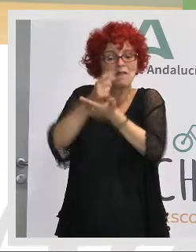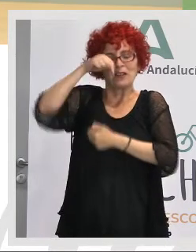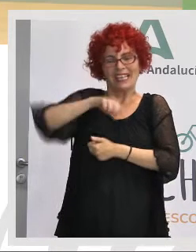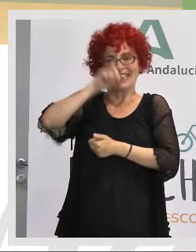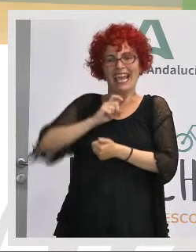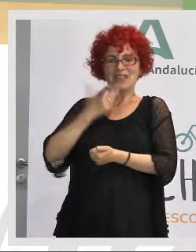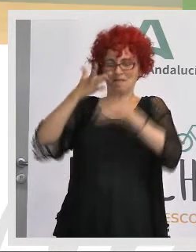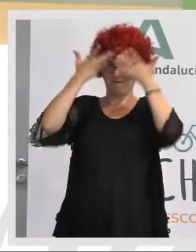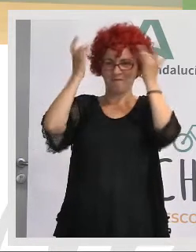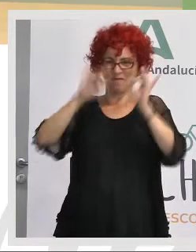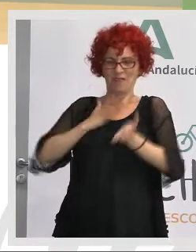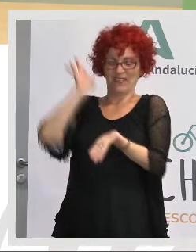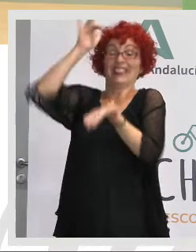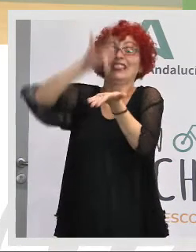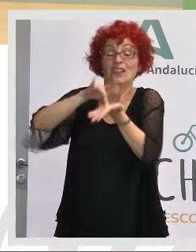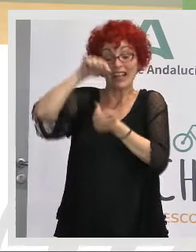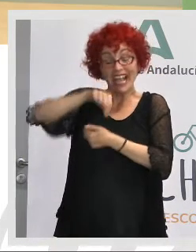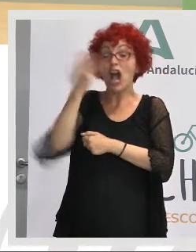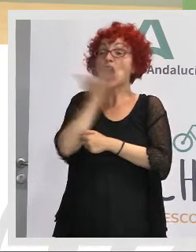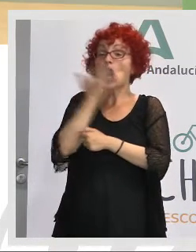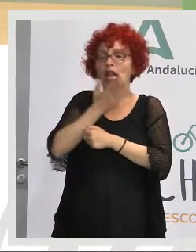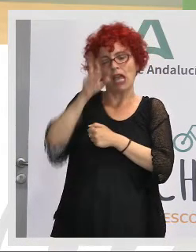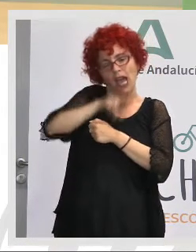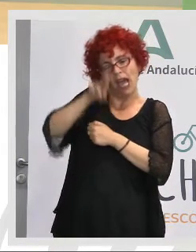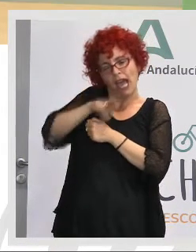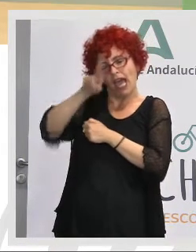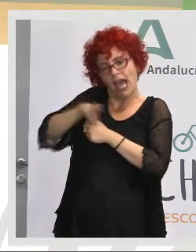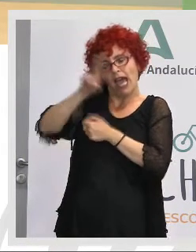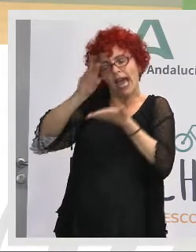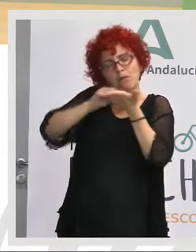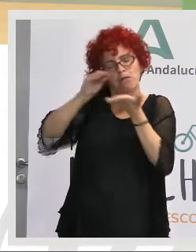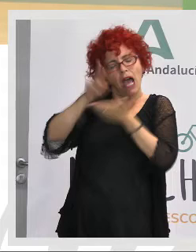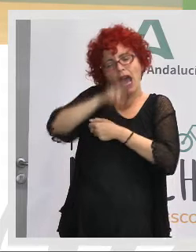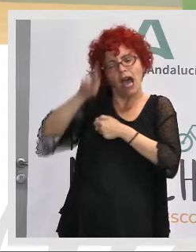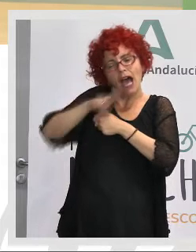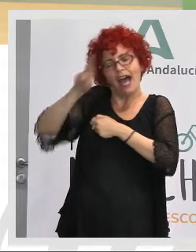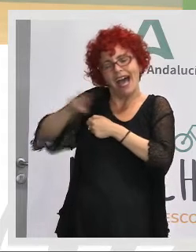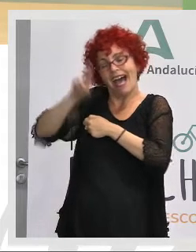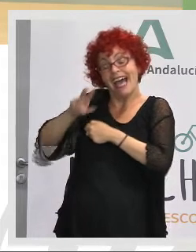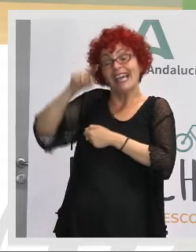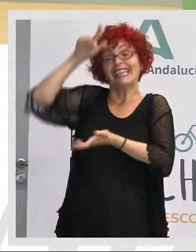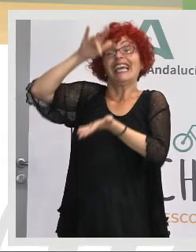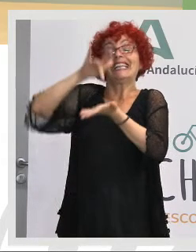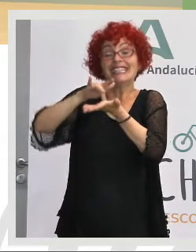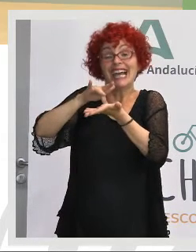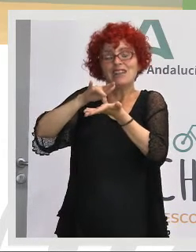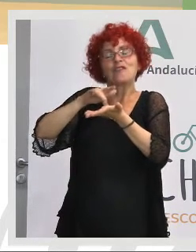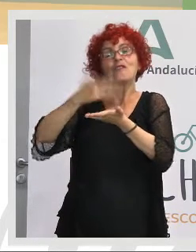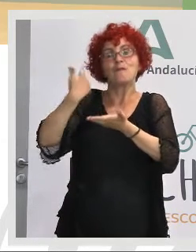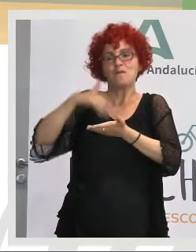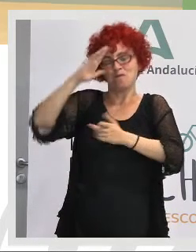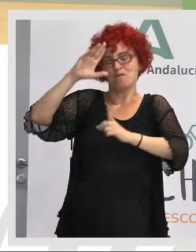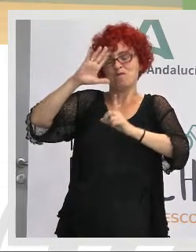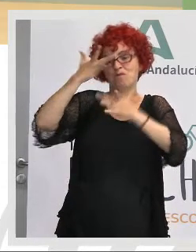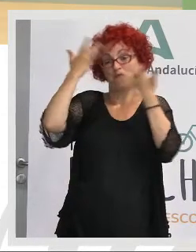premio. Este colegio que vuelve a repetir presentándose con un trabajo que se llama Muévete en Verde. Un